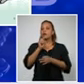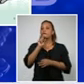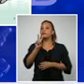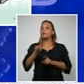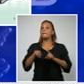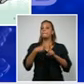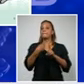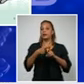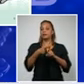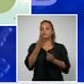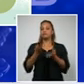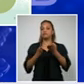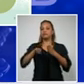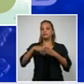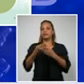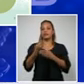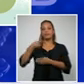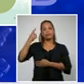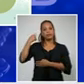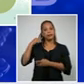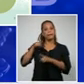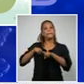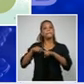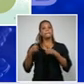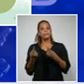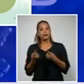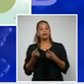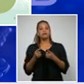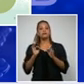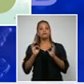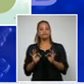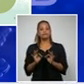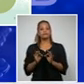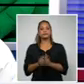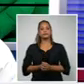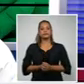anterior, pero realmente,